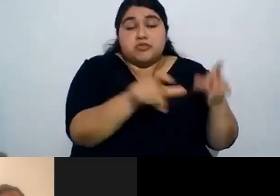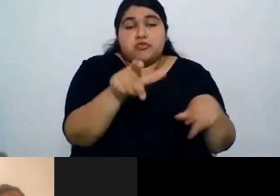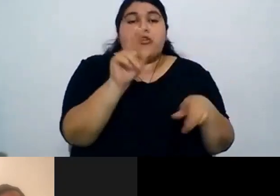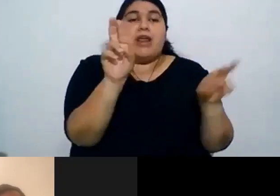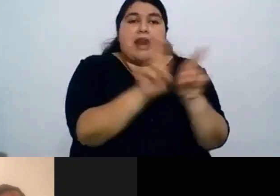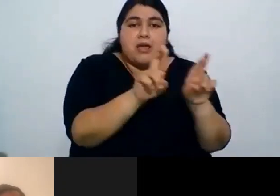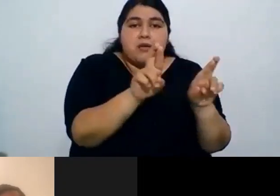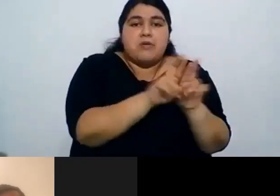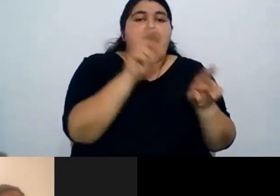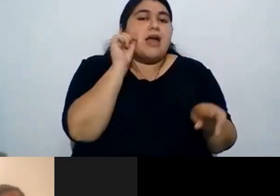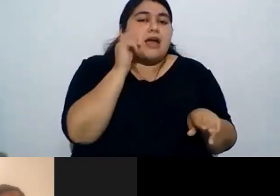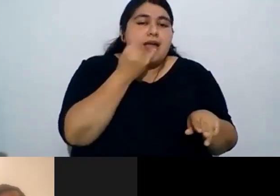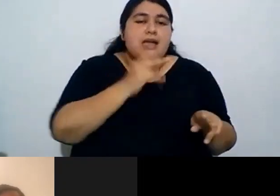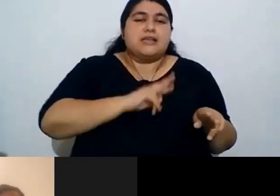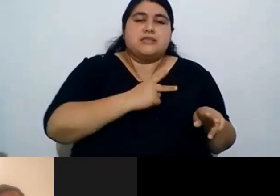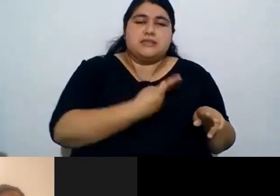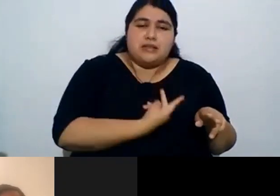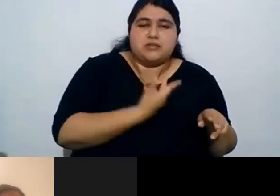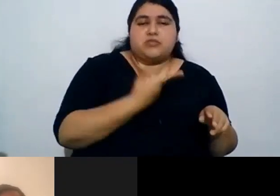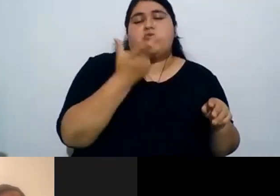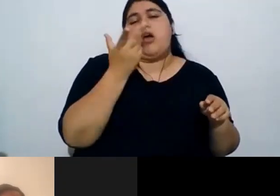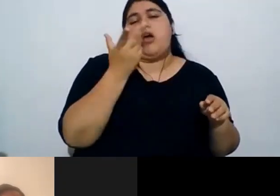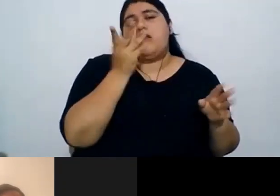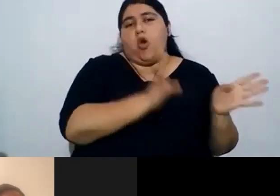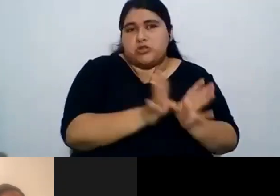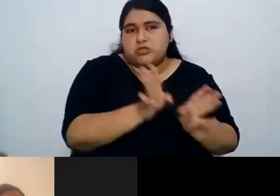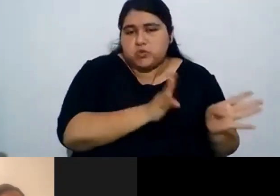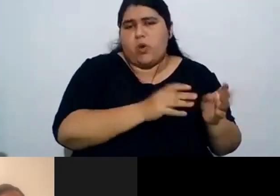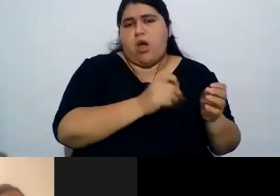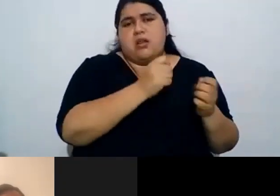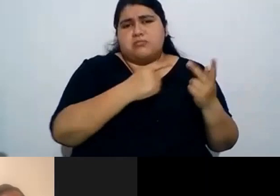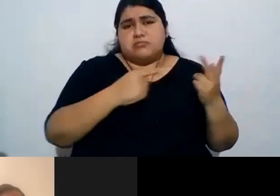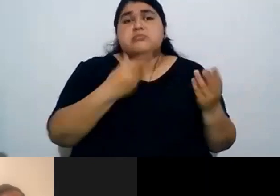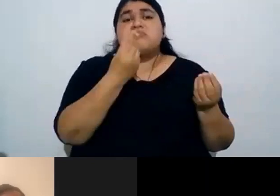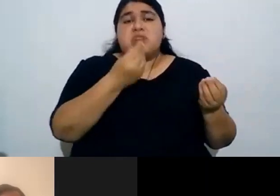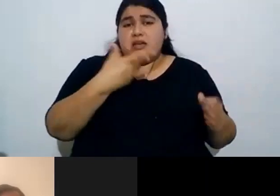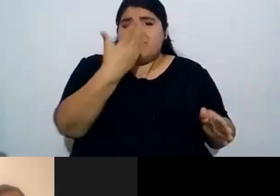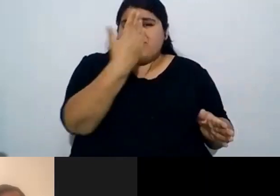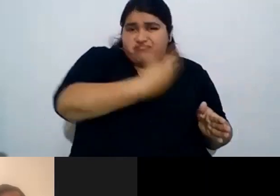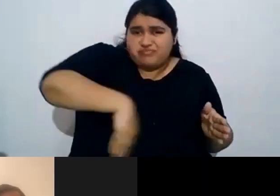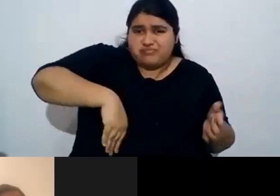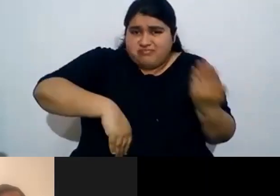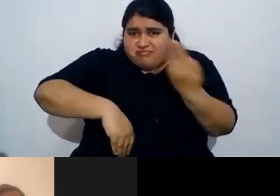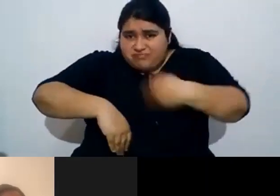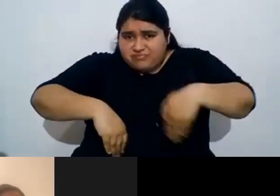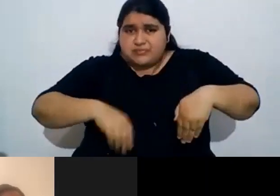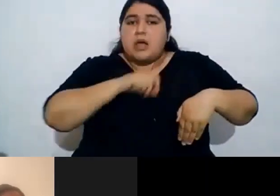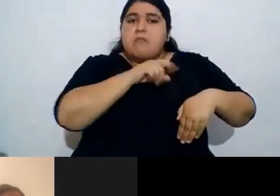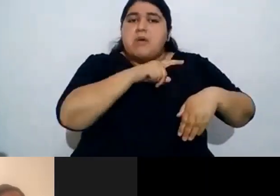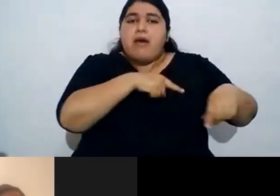gays, transexuales, homosexuales, se les mutila para que no sigan